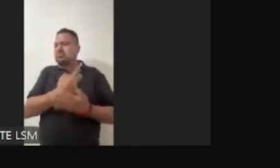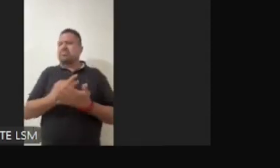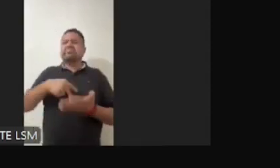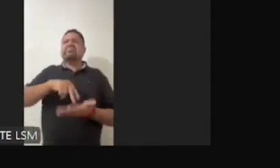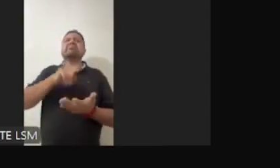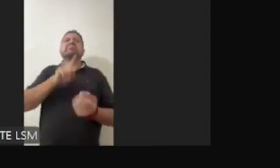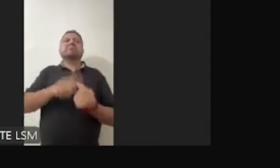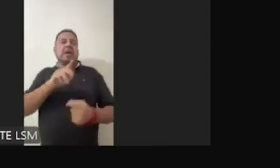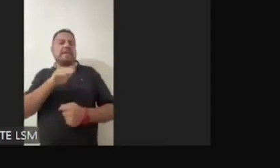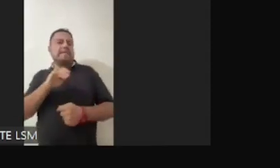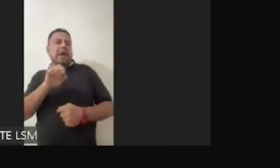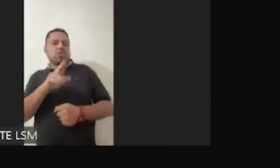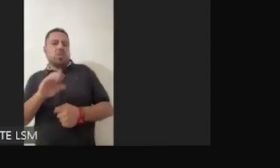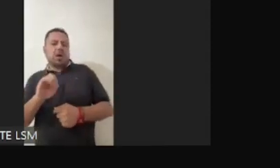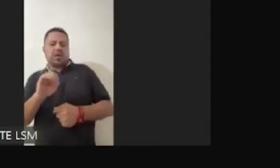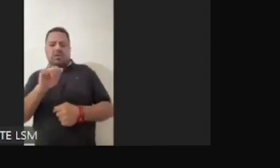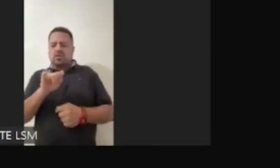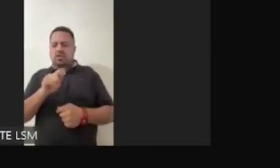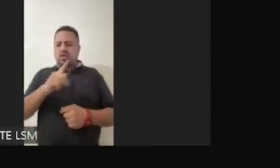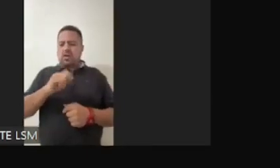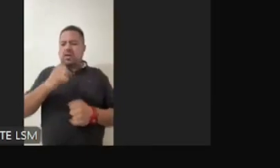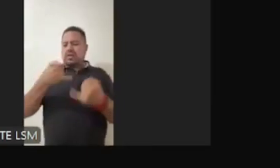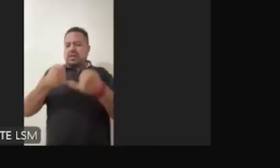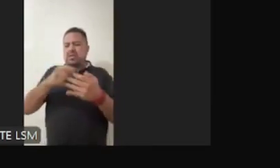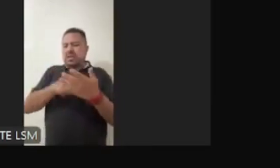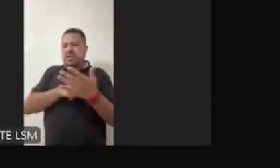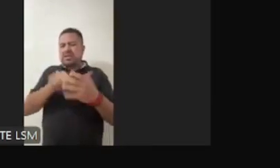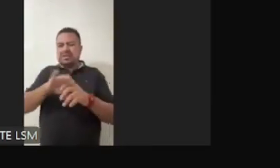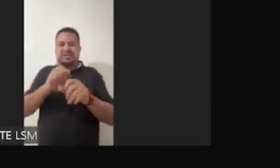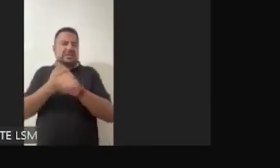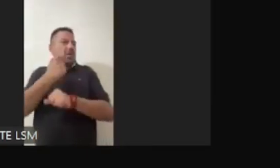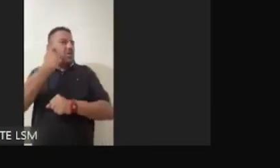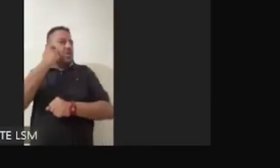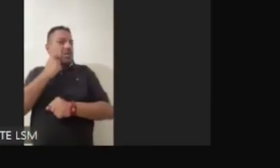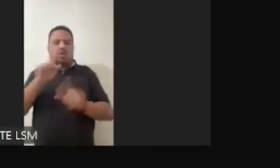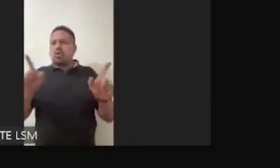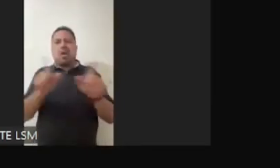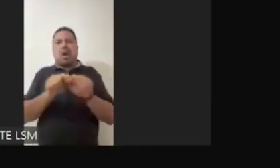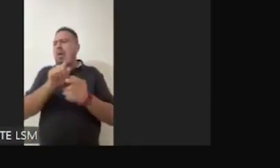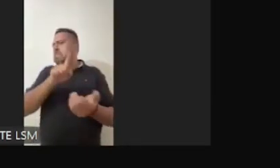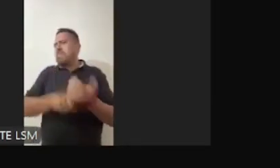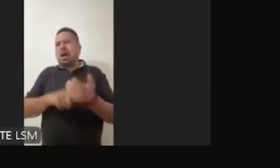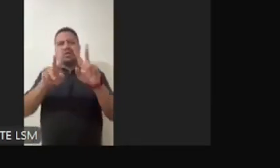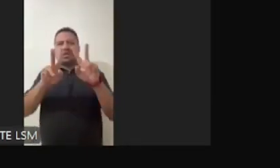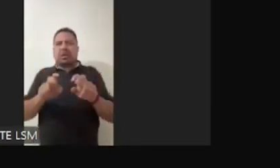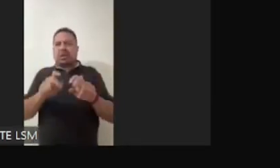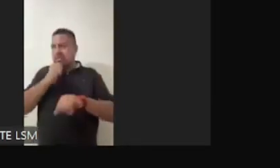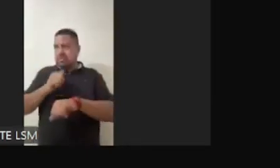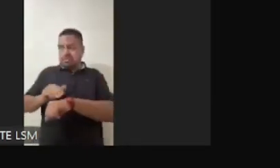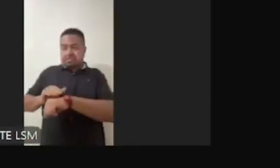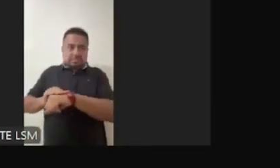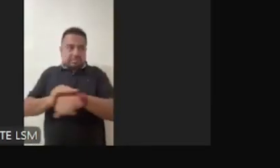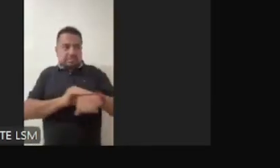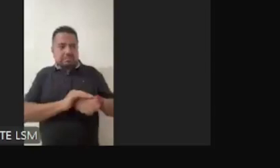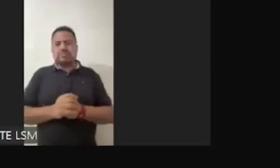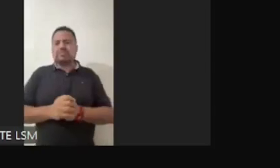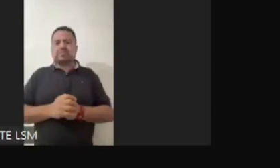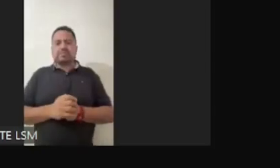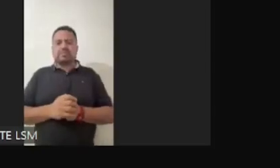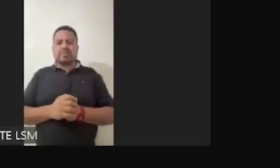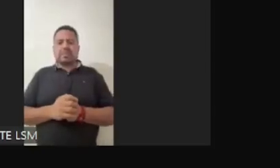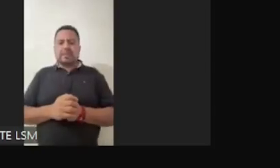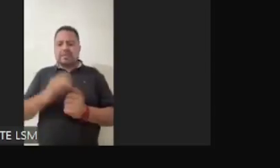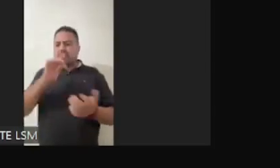Marco Antonio Venegas Díaz y el tribunal electoral del Estado de Guerrero Son los asuntos a tratar magistradas magistrado